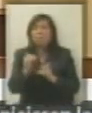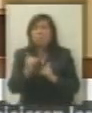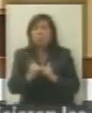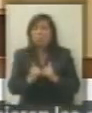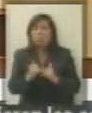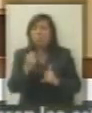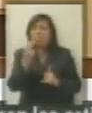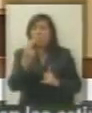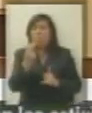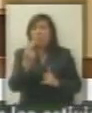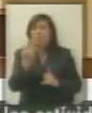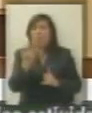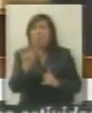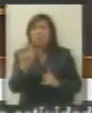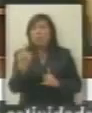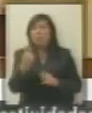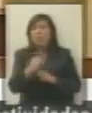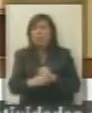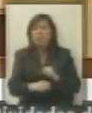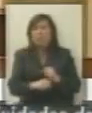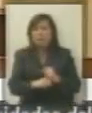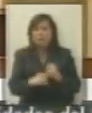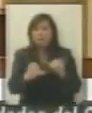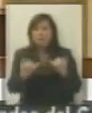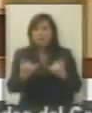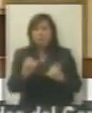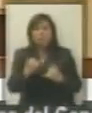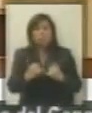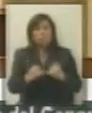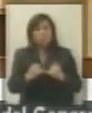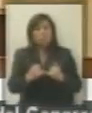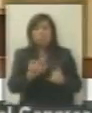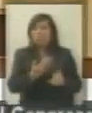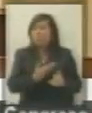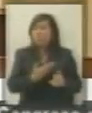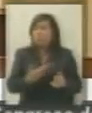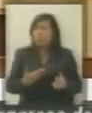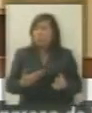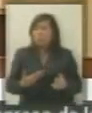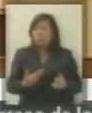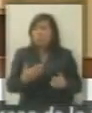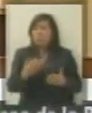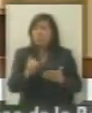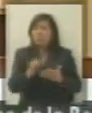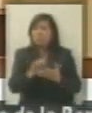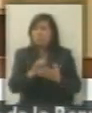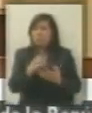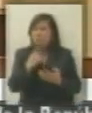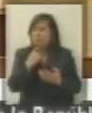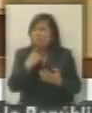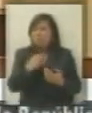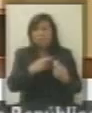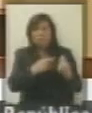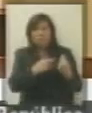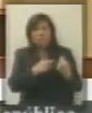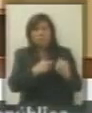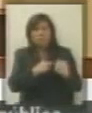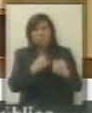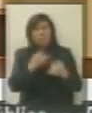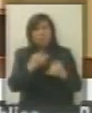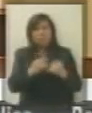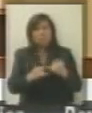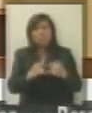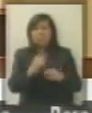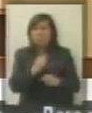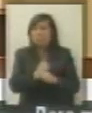últimos 25 años. En estos últimos meses de gobierno, queremos ratificar nuestro compromiso por culminar